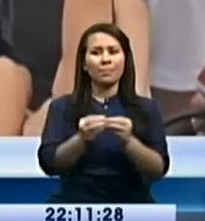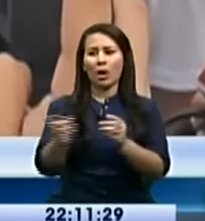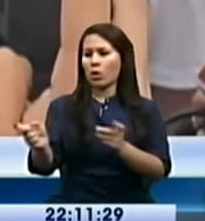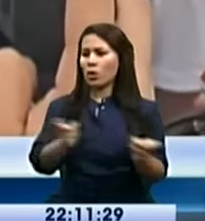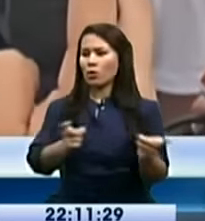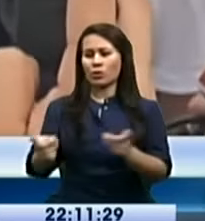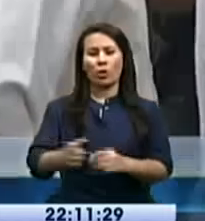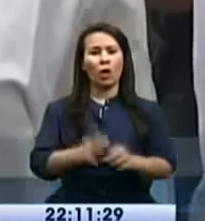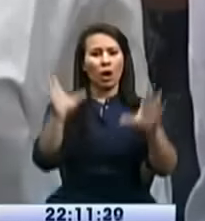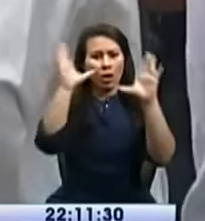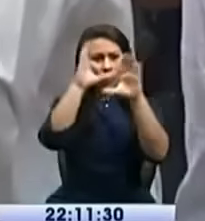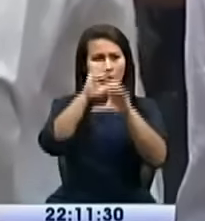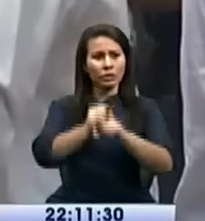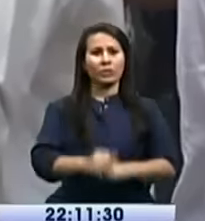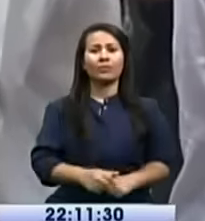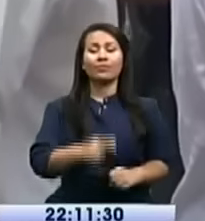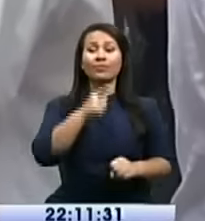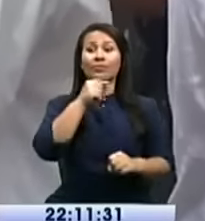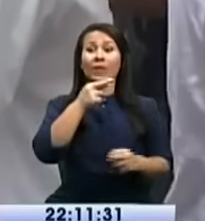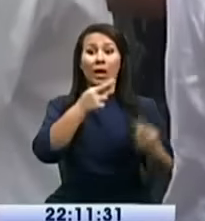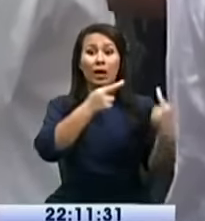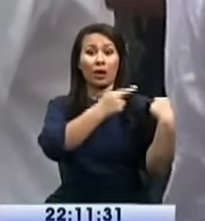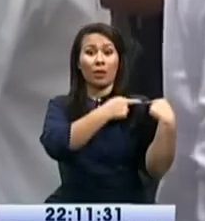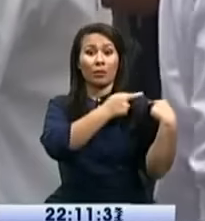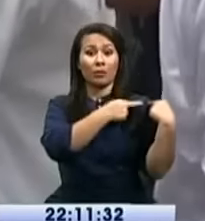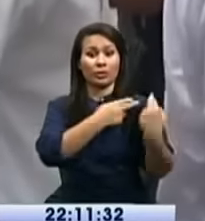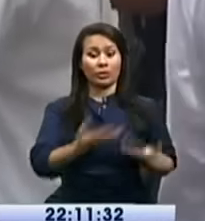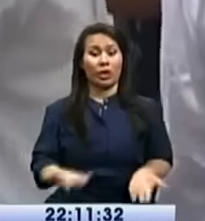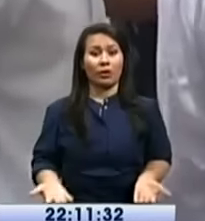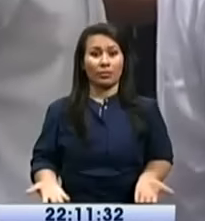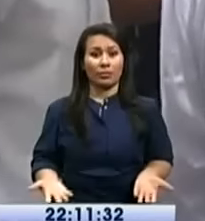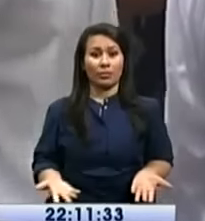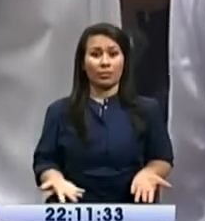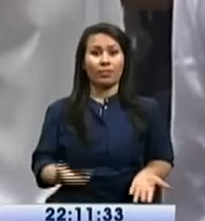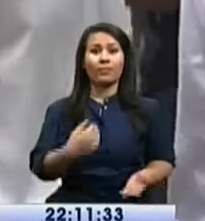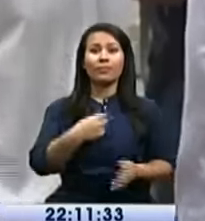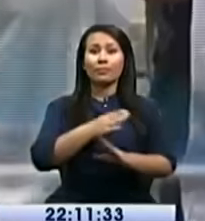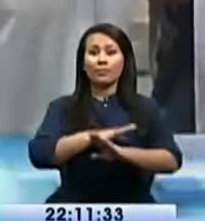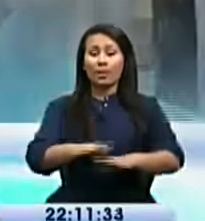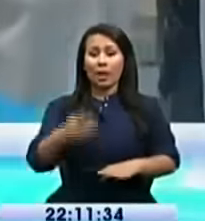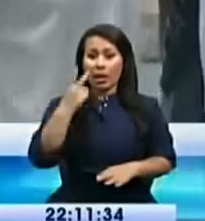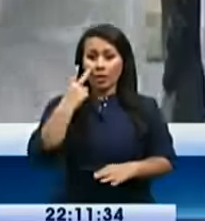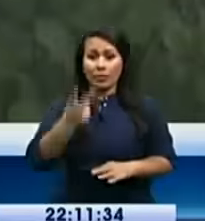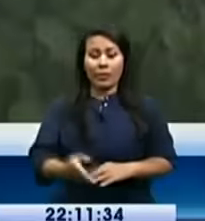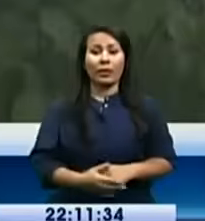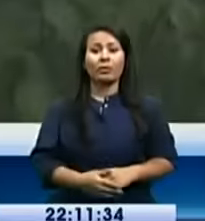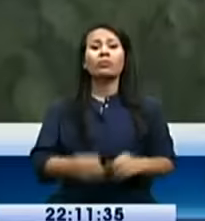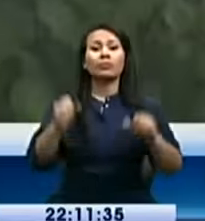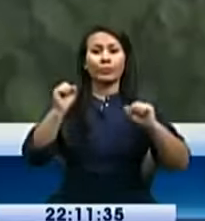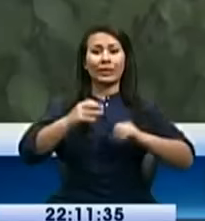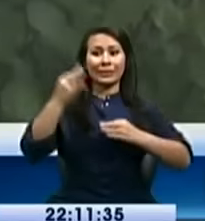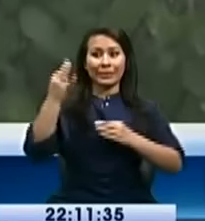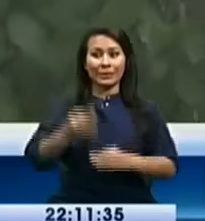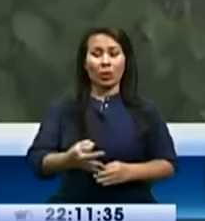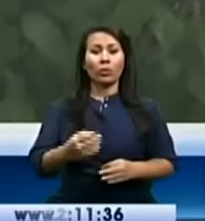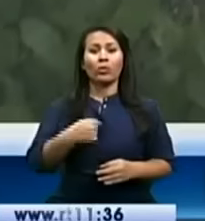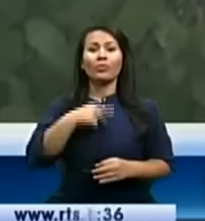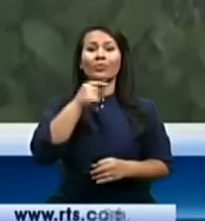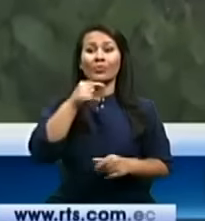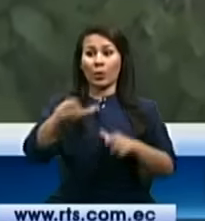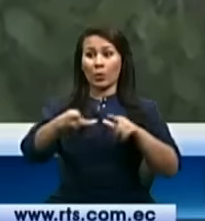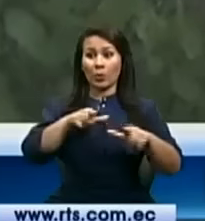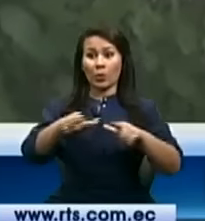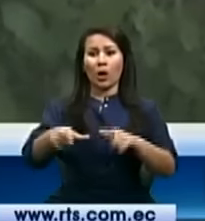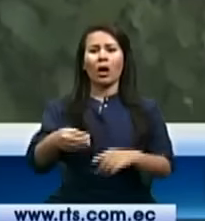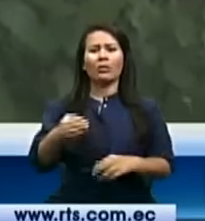policial en las noches. Los representantes del sector hotelero también se mostraron preocupados. Ellos afirman que lo que ha sucedido en el